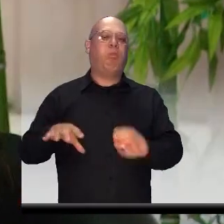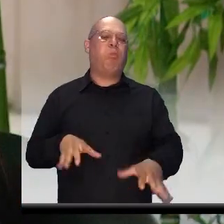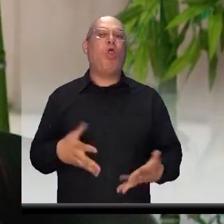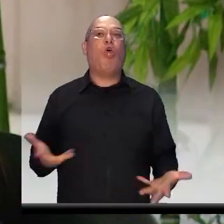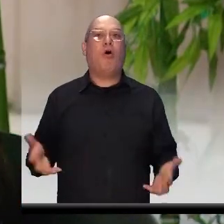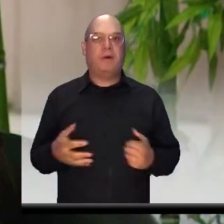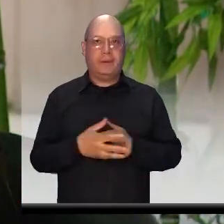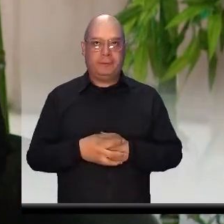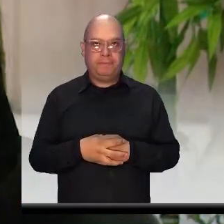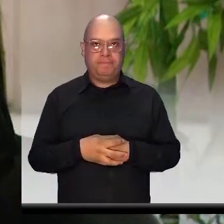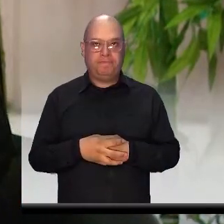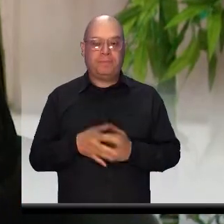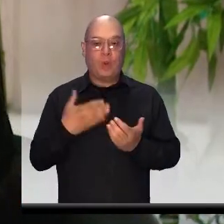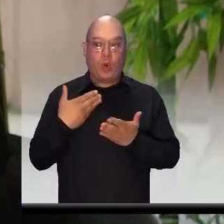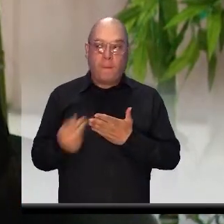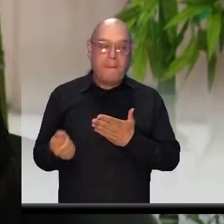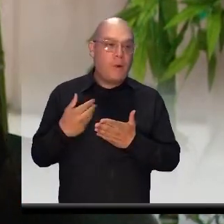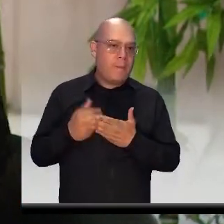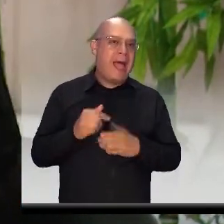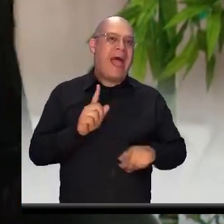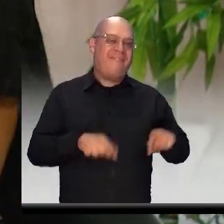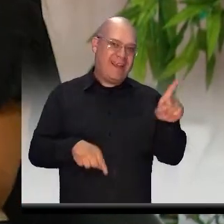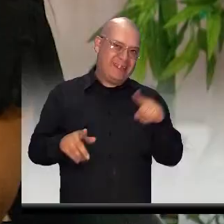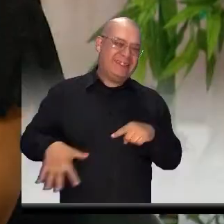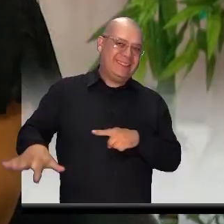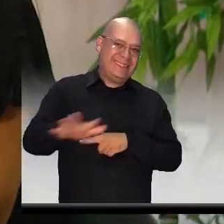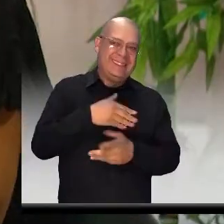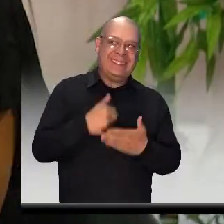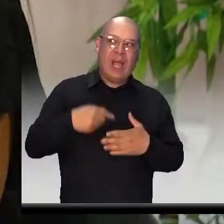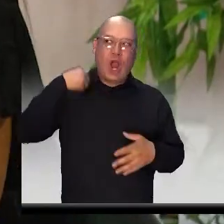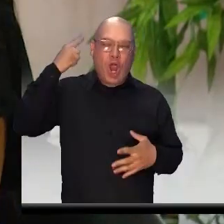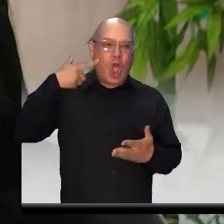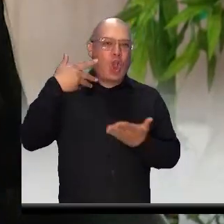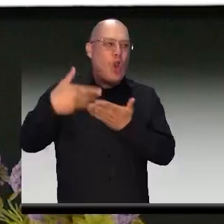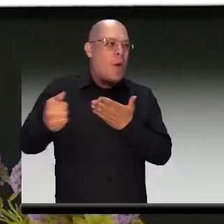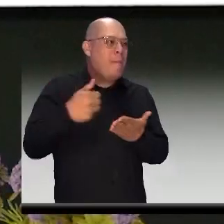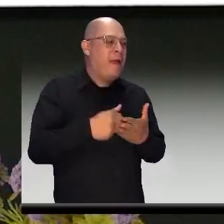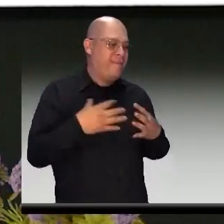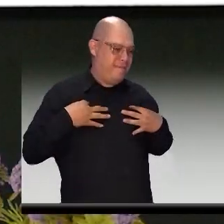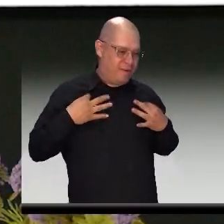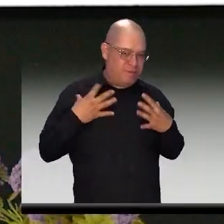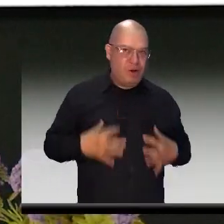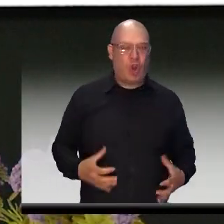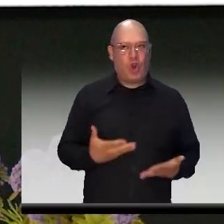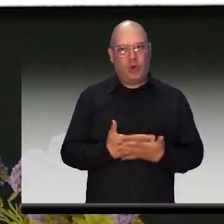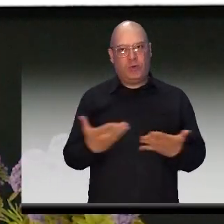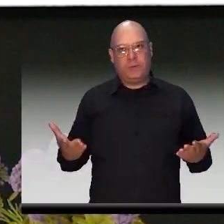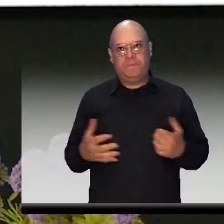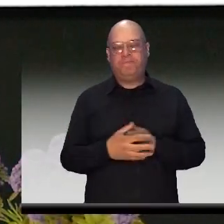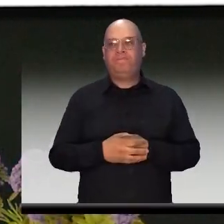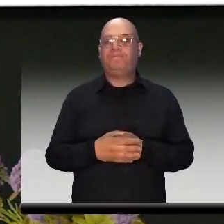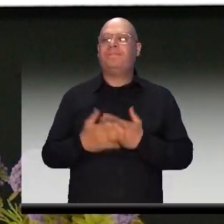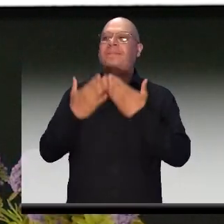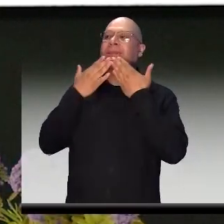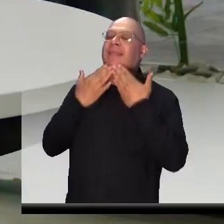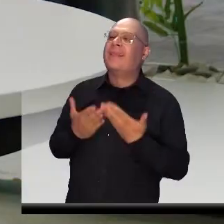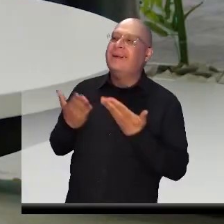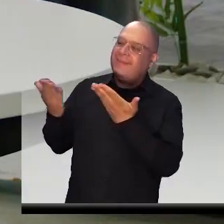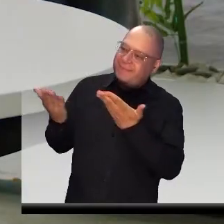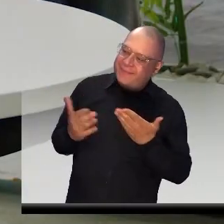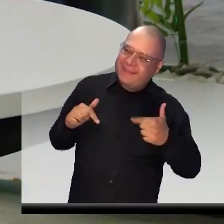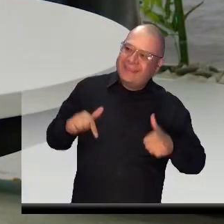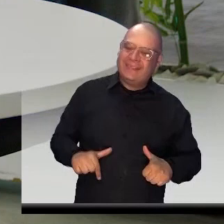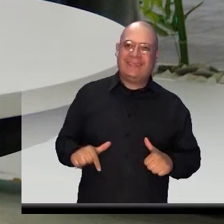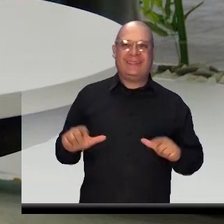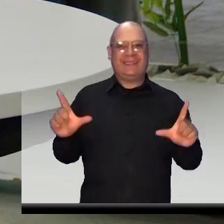lo que nosotros compramos a veces de manera desmedida, la manera en que nos vestimos y demás. Inge, gracias por asistir a este episodio,